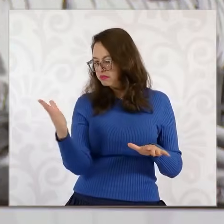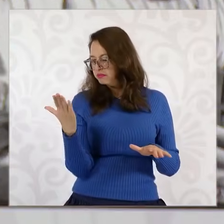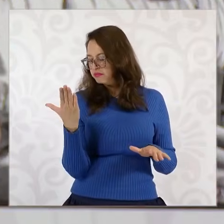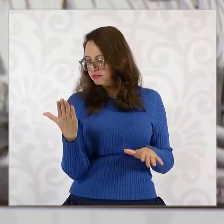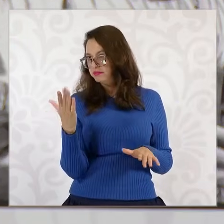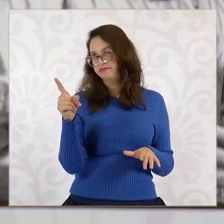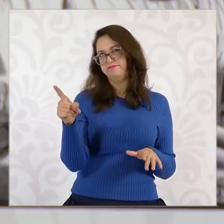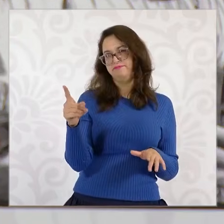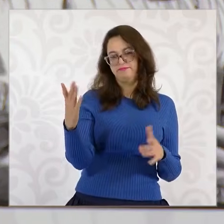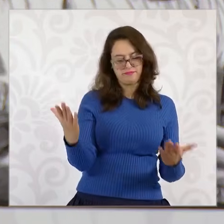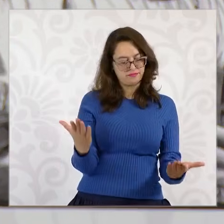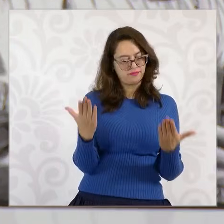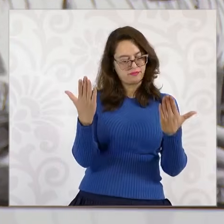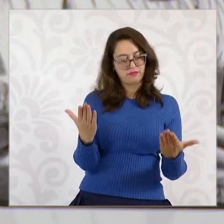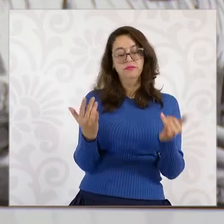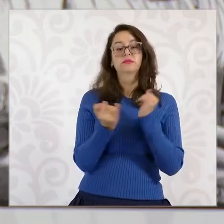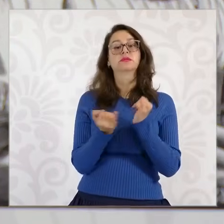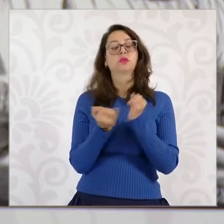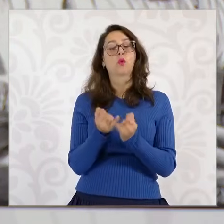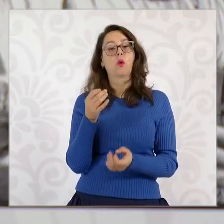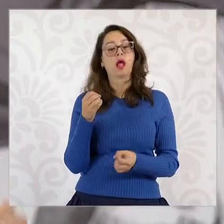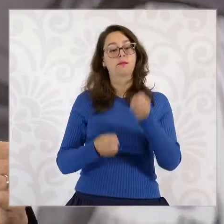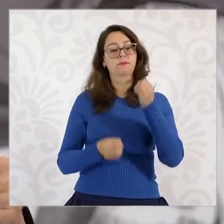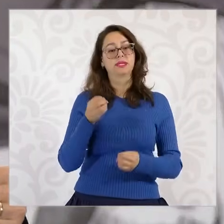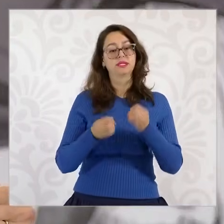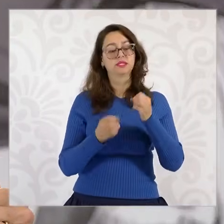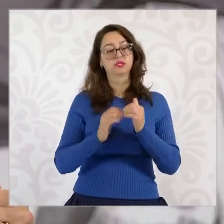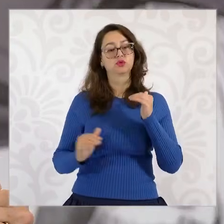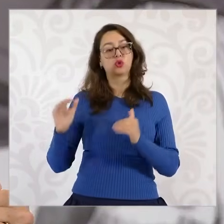revisándolo. Le pedí al ministro Saldívar que también ayudara en este tema.